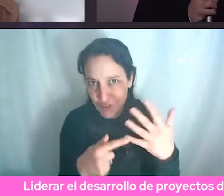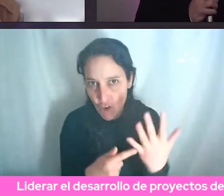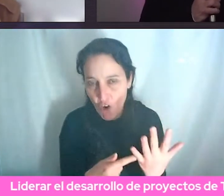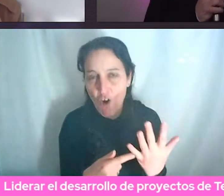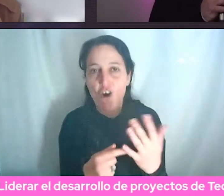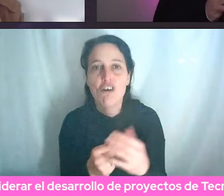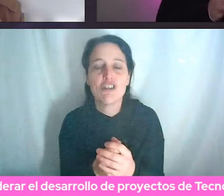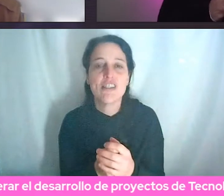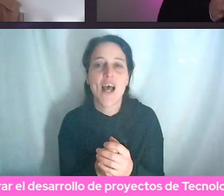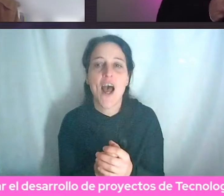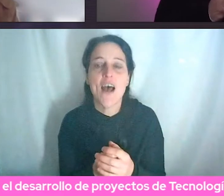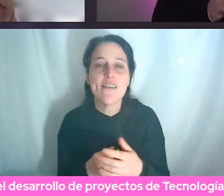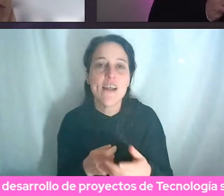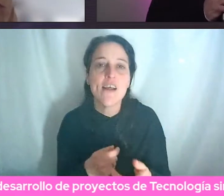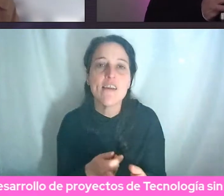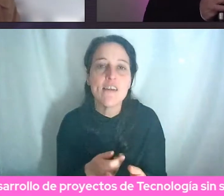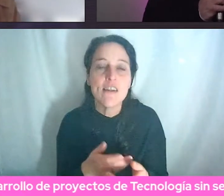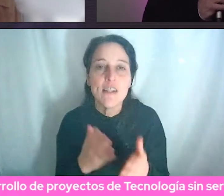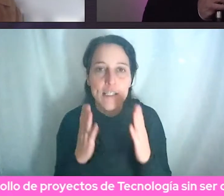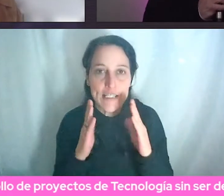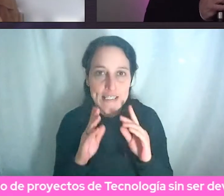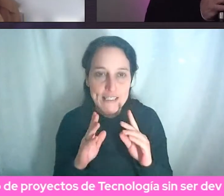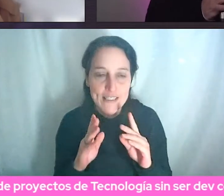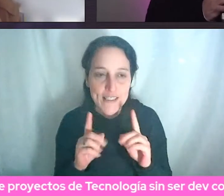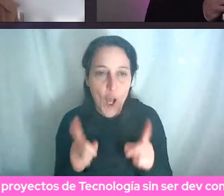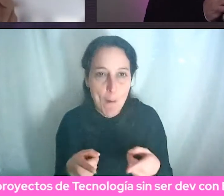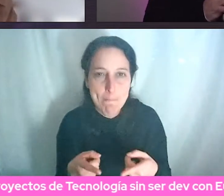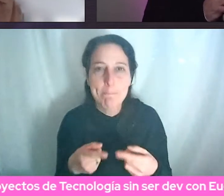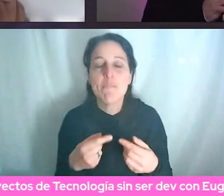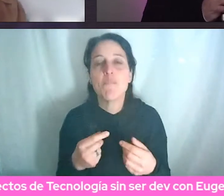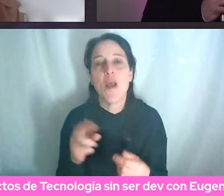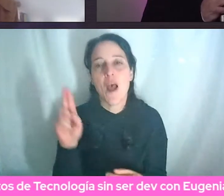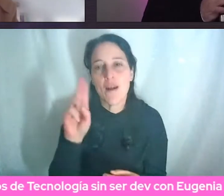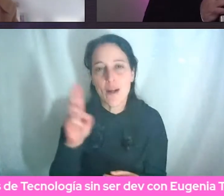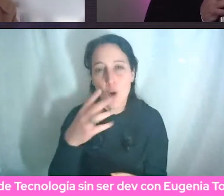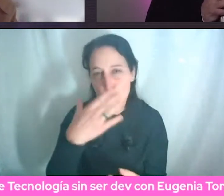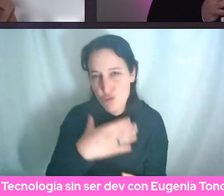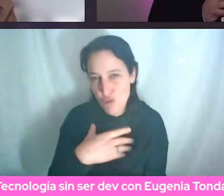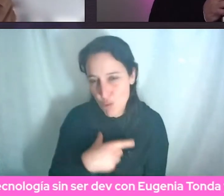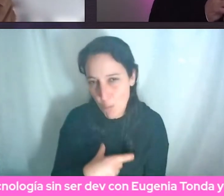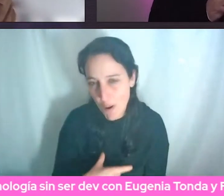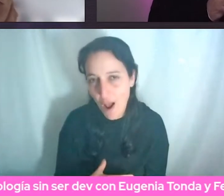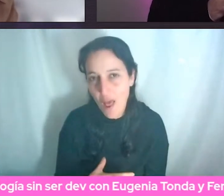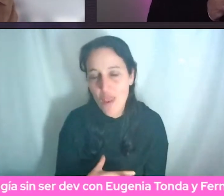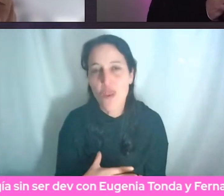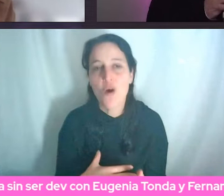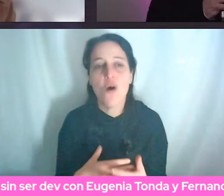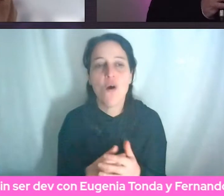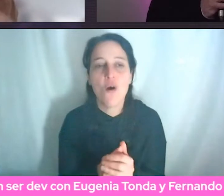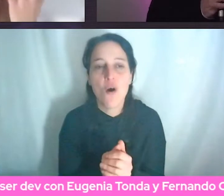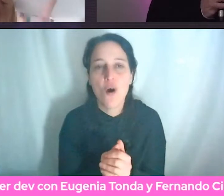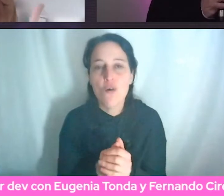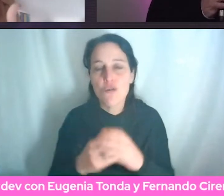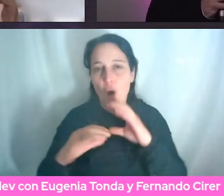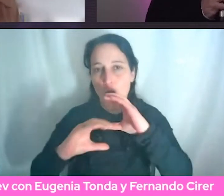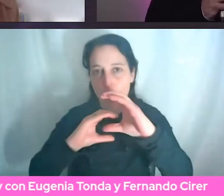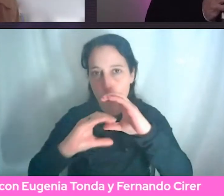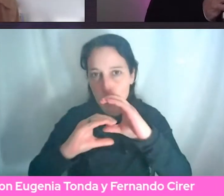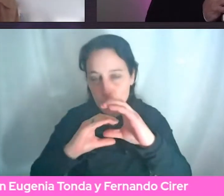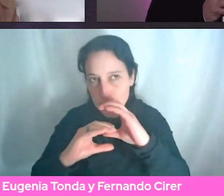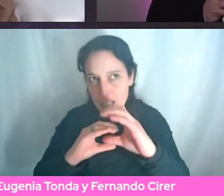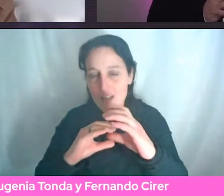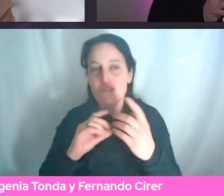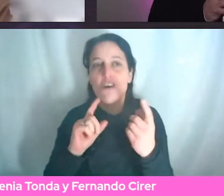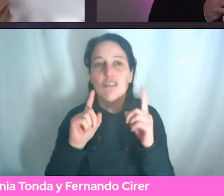para la inserción laboral, que implica conocimientos de recursos humanos y de psicología. Tenemos nuestras comunicaciones internas,